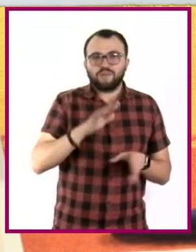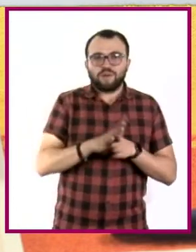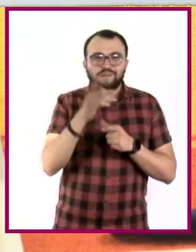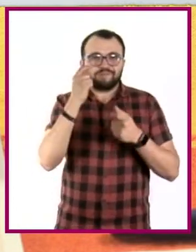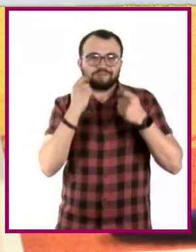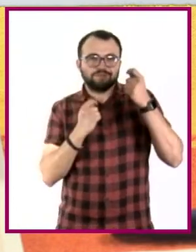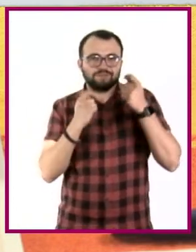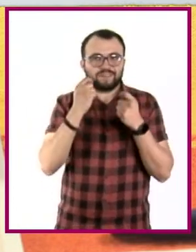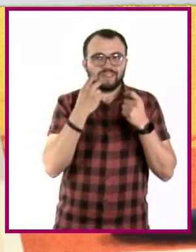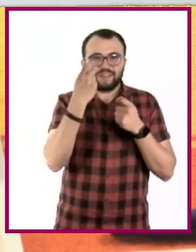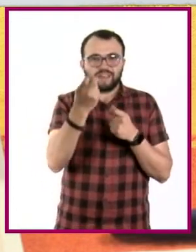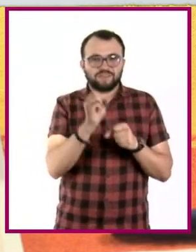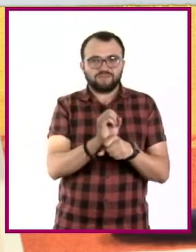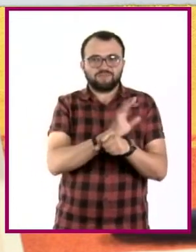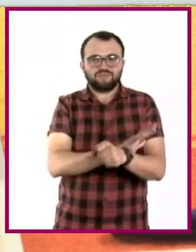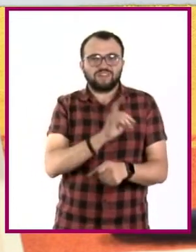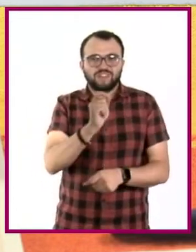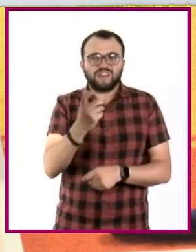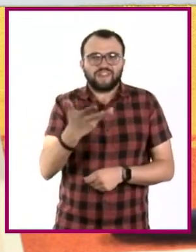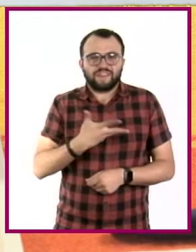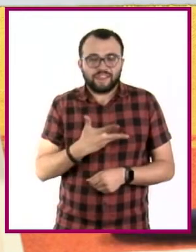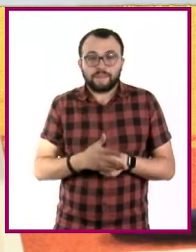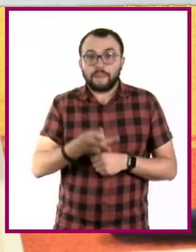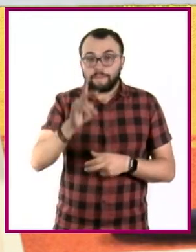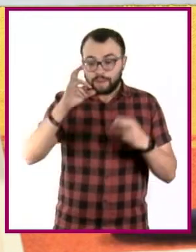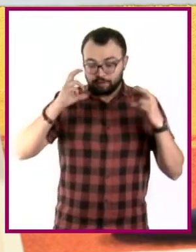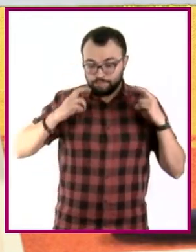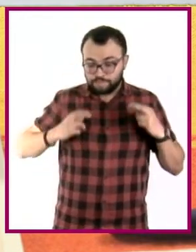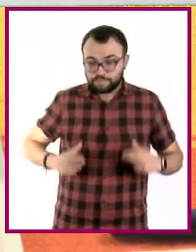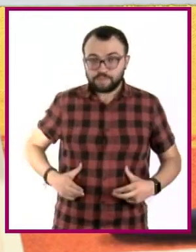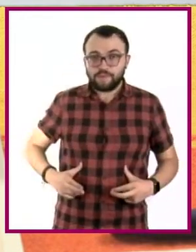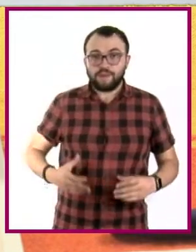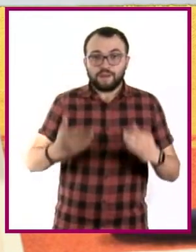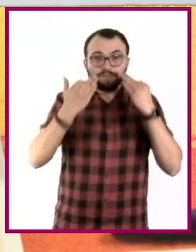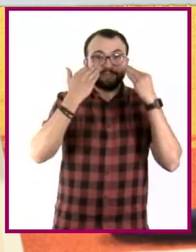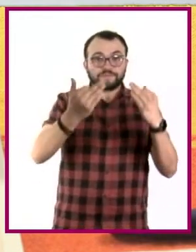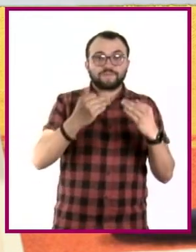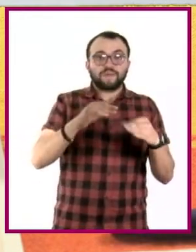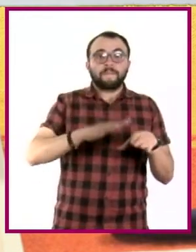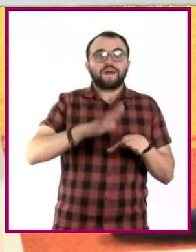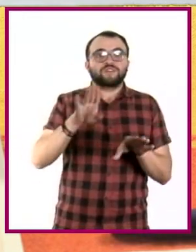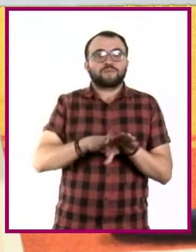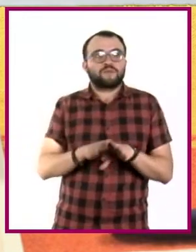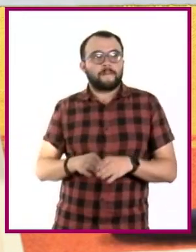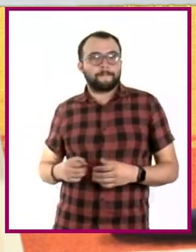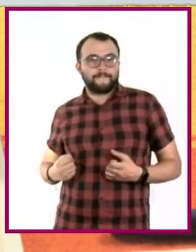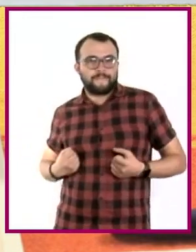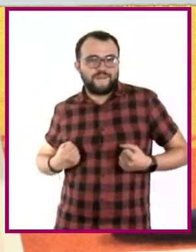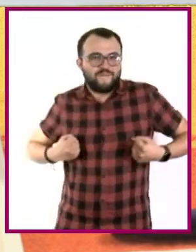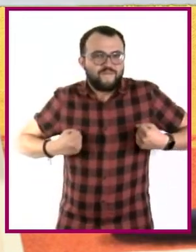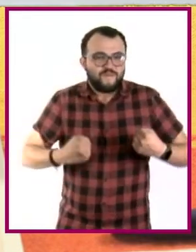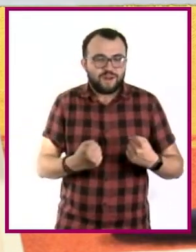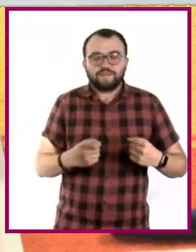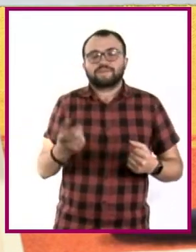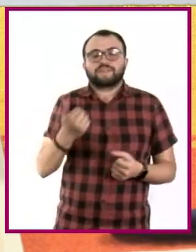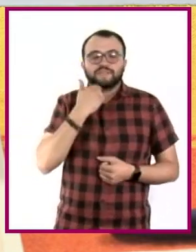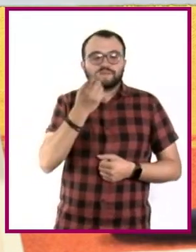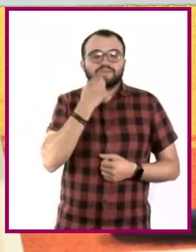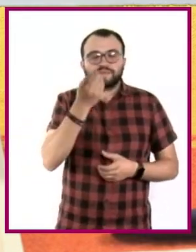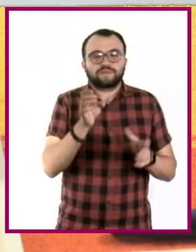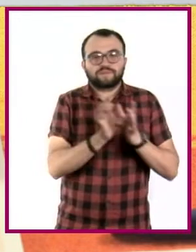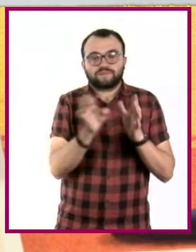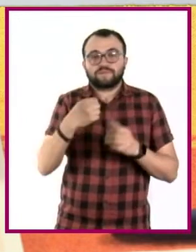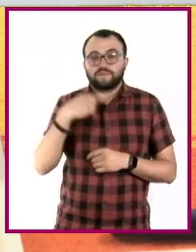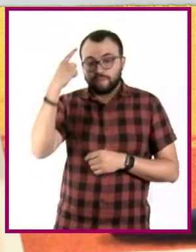de esa emoción, pero nuestro cuerpo refleja la intensidad de la emoción. ¿Sí? Es decir, en